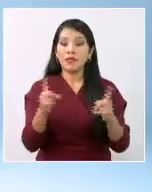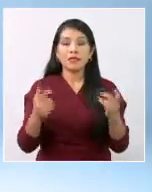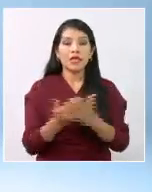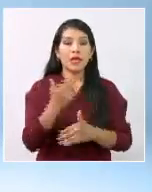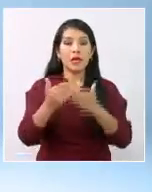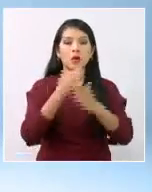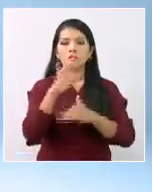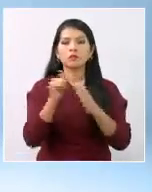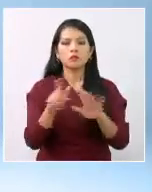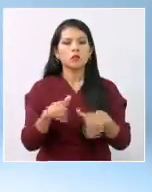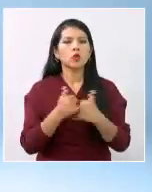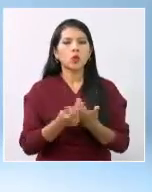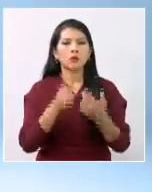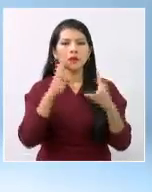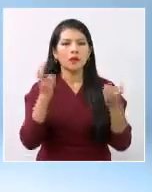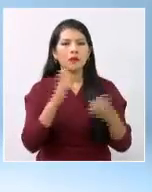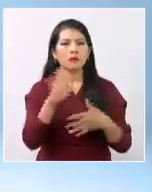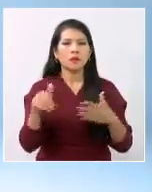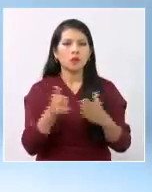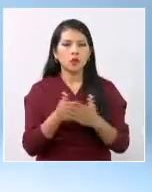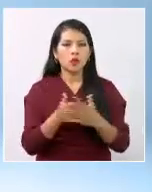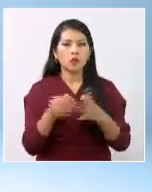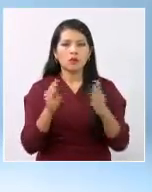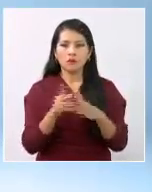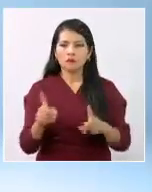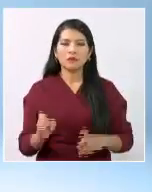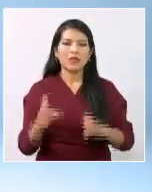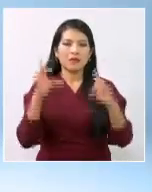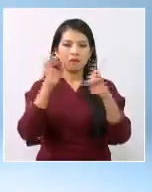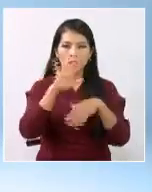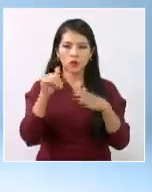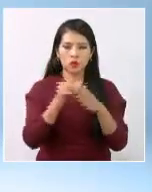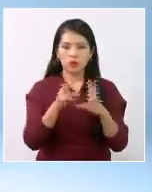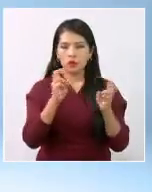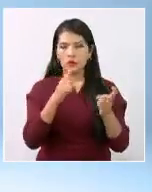cuál es el avance en su refacción de aquel edificio del Tribunal Electoral Departamental que fue